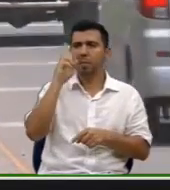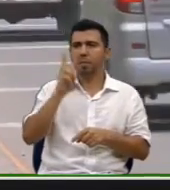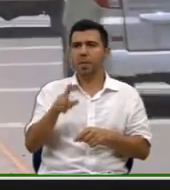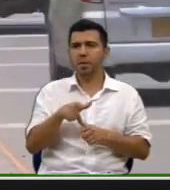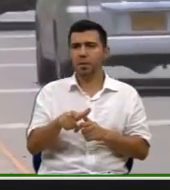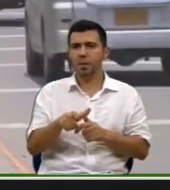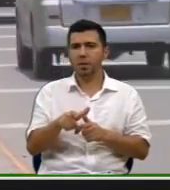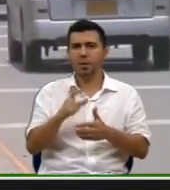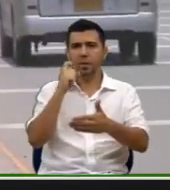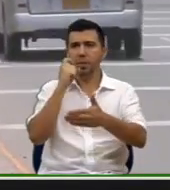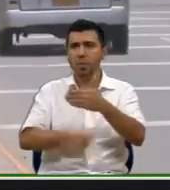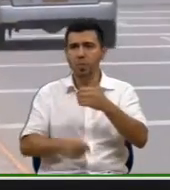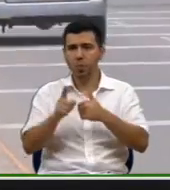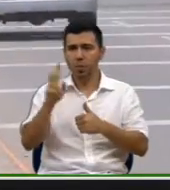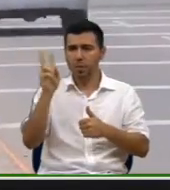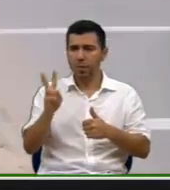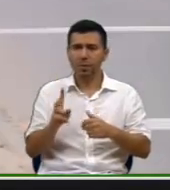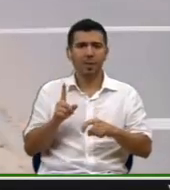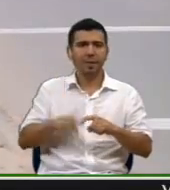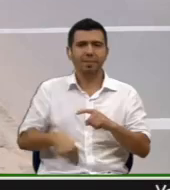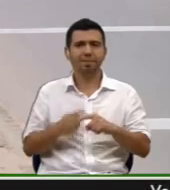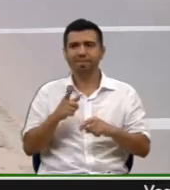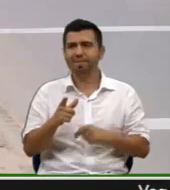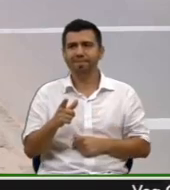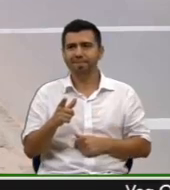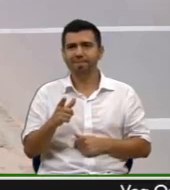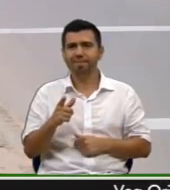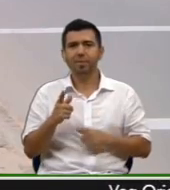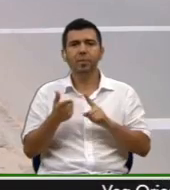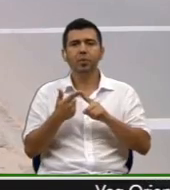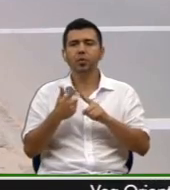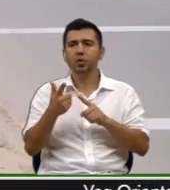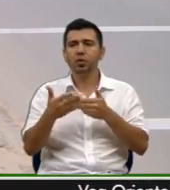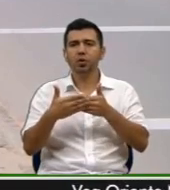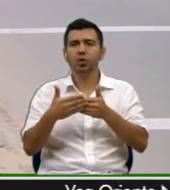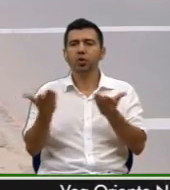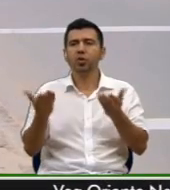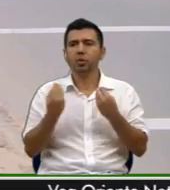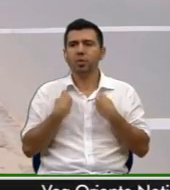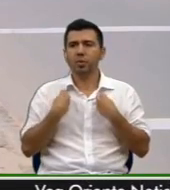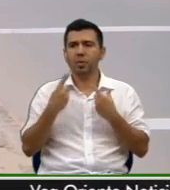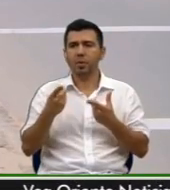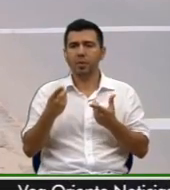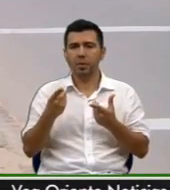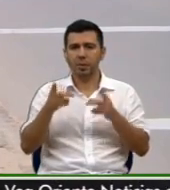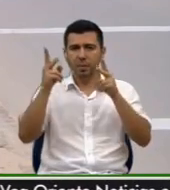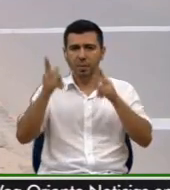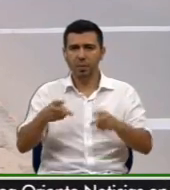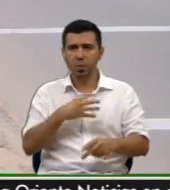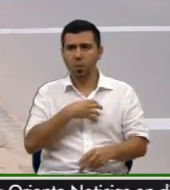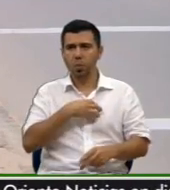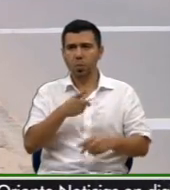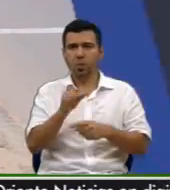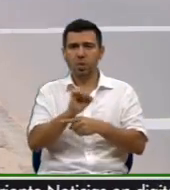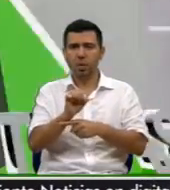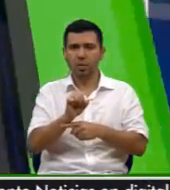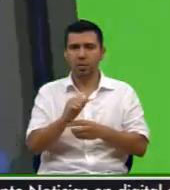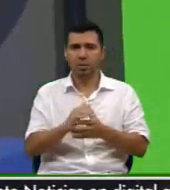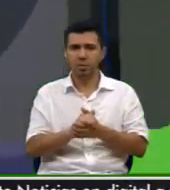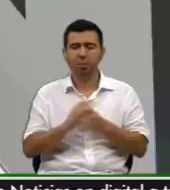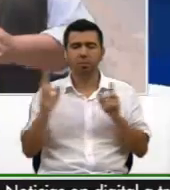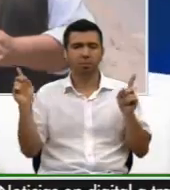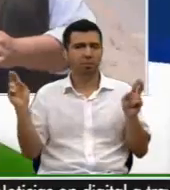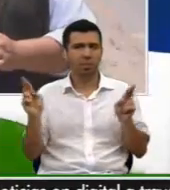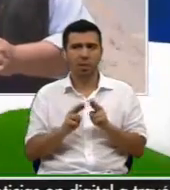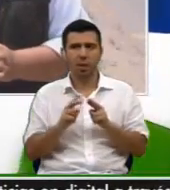podrá imponer ninguna multa porque no hay una base de datos que identifique dónde están los dueños de estos vehículos. Toda la información que tenemos desde el municipio de Villa del